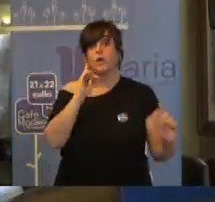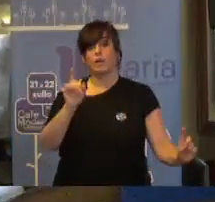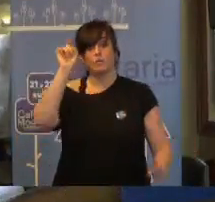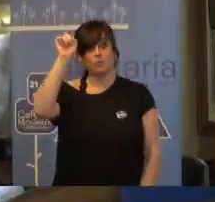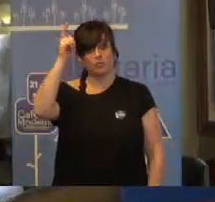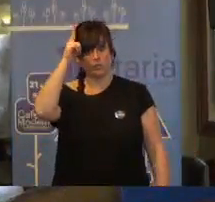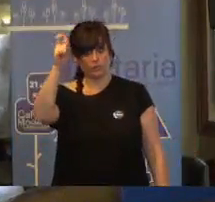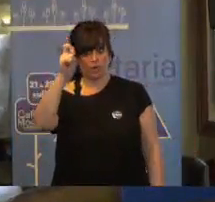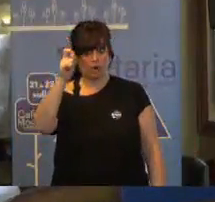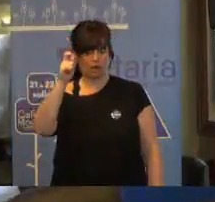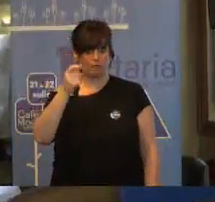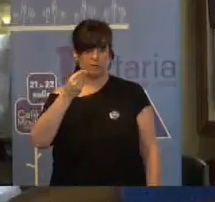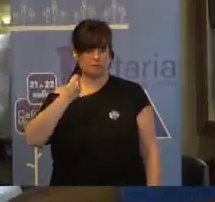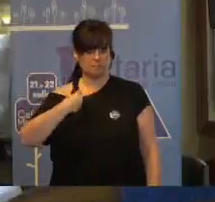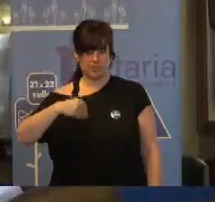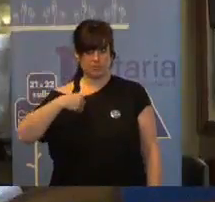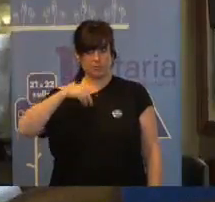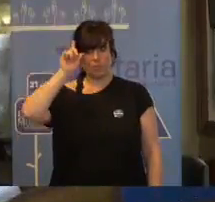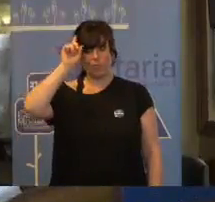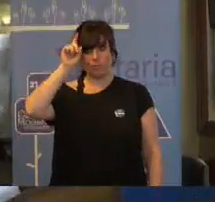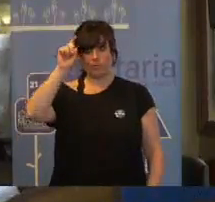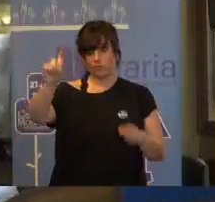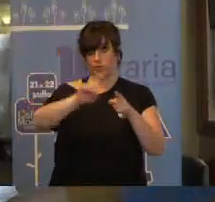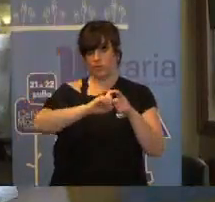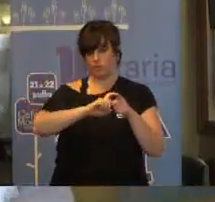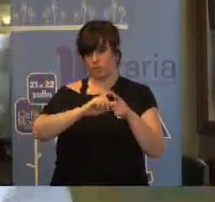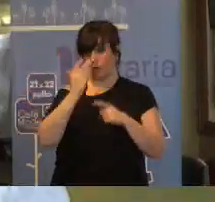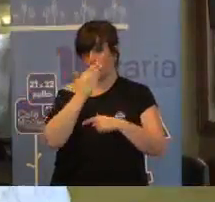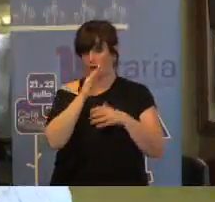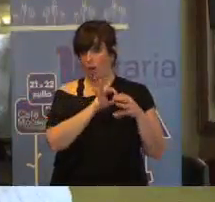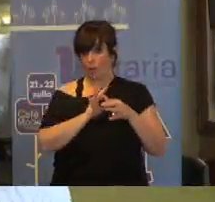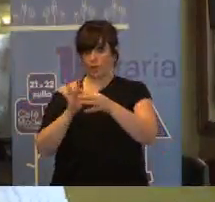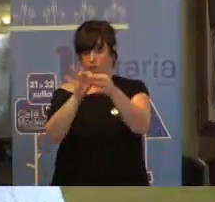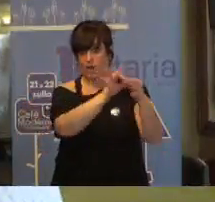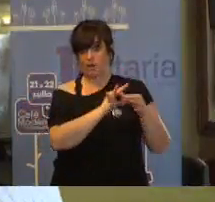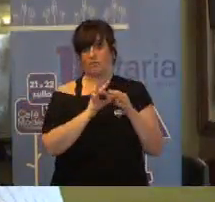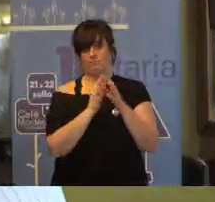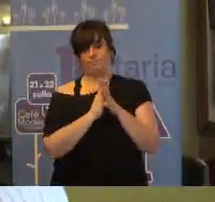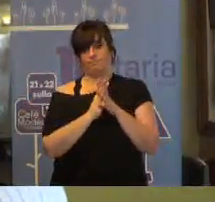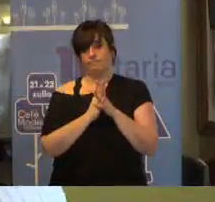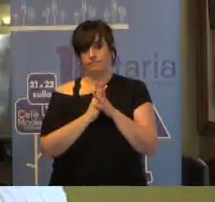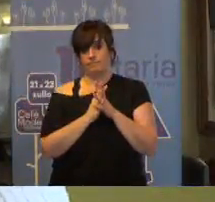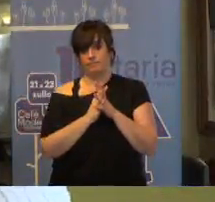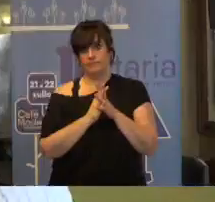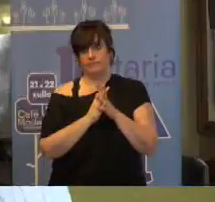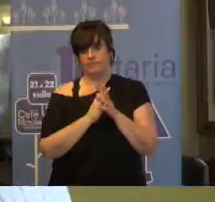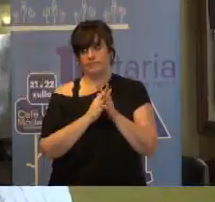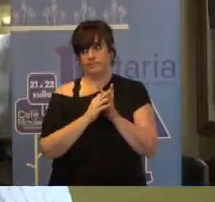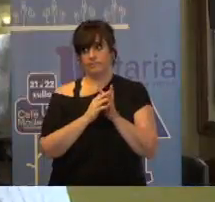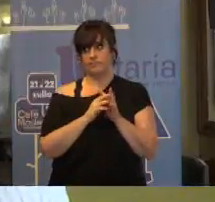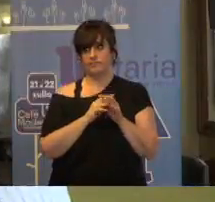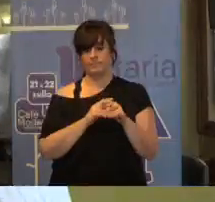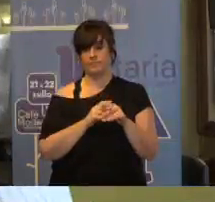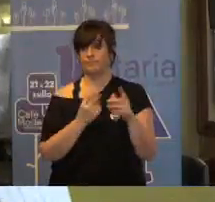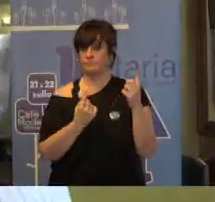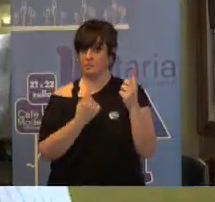das escolas unitarias, non? Pois fan tamén moitas veces preocupándose pois, das familias ou da vida